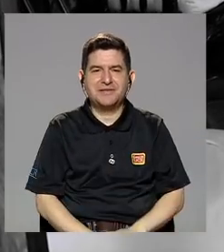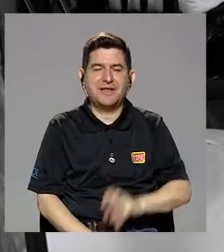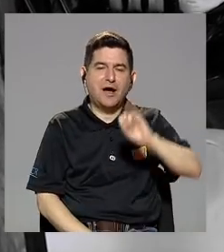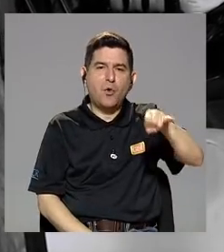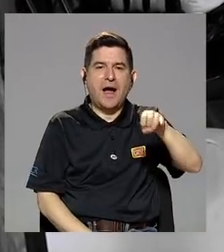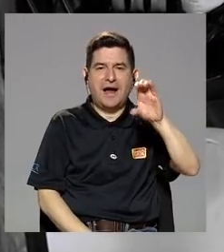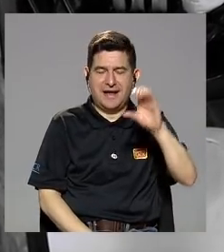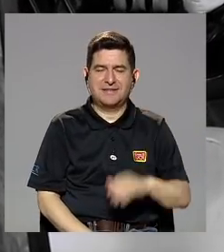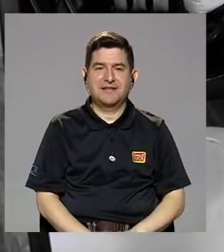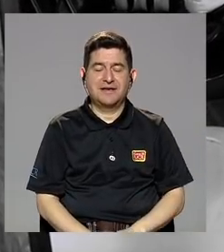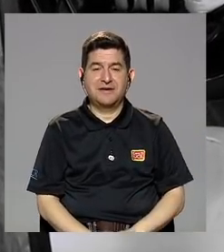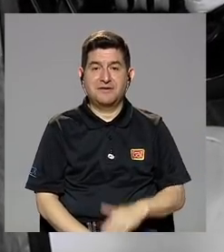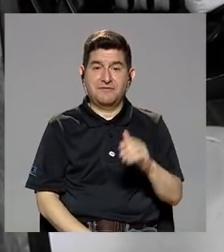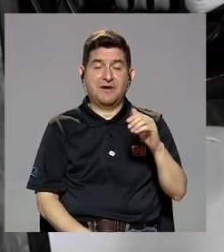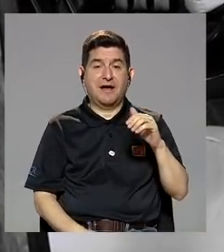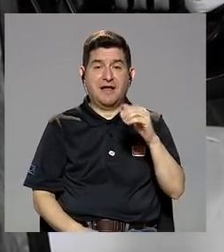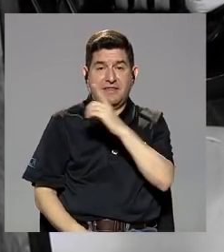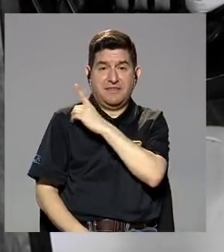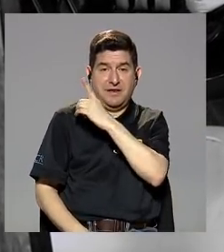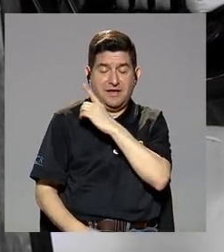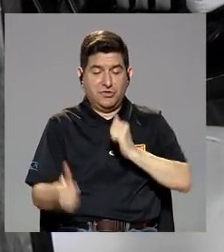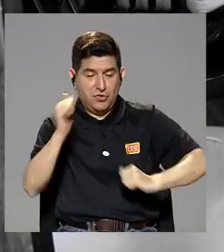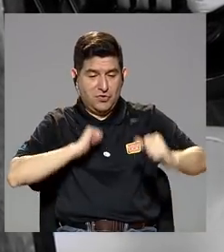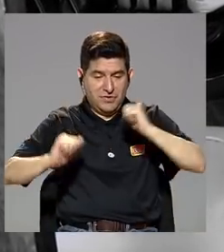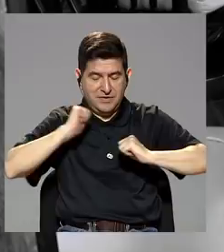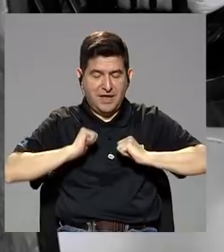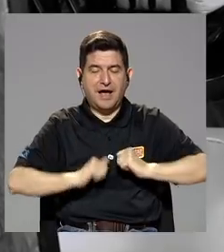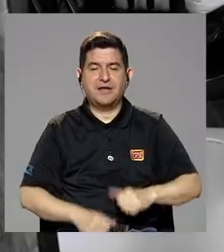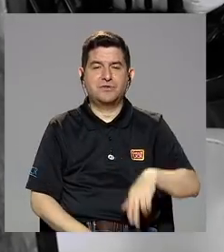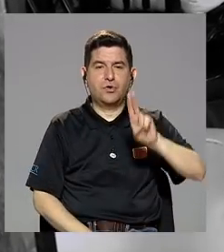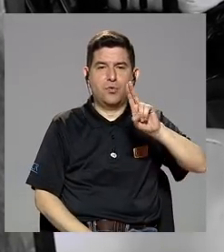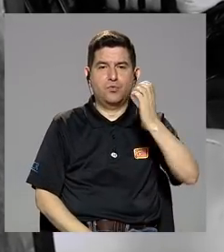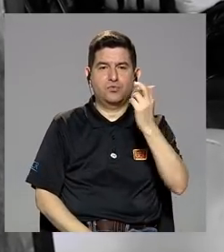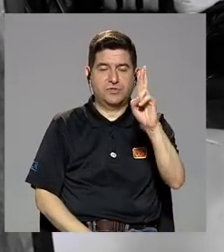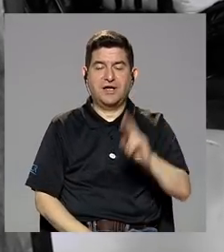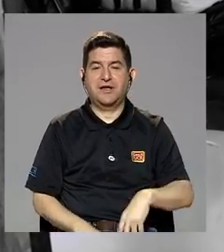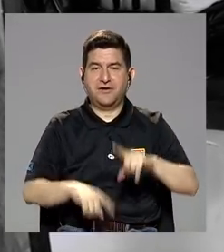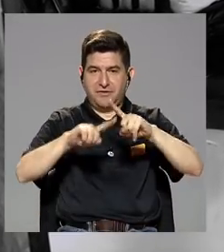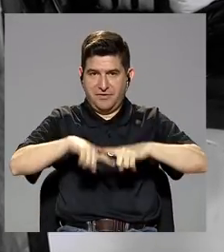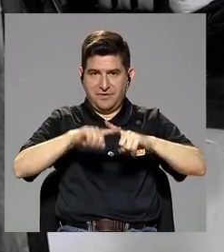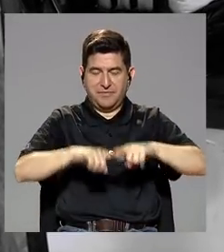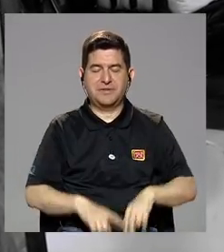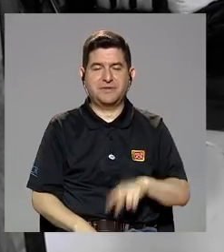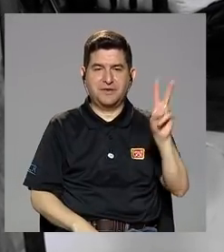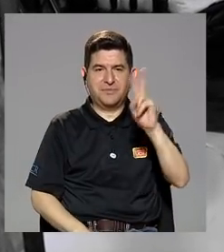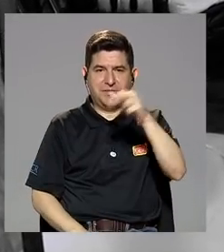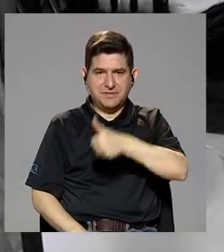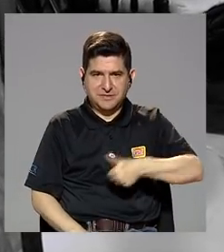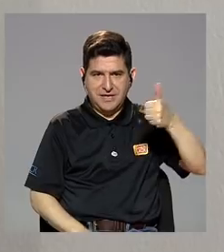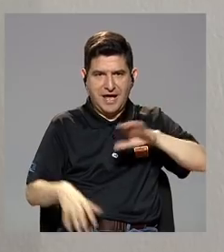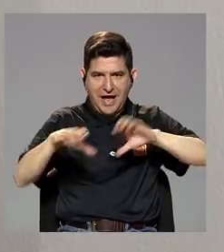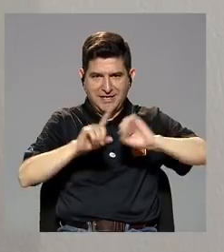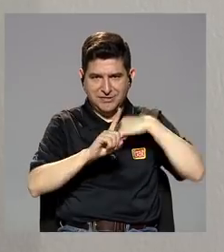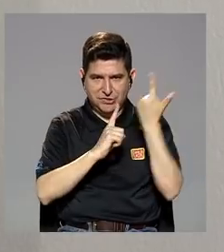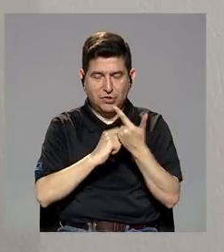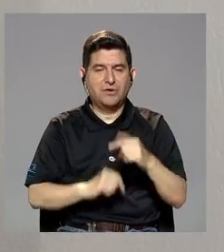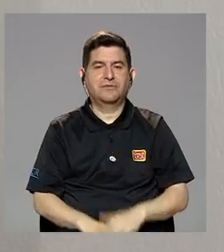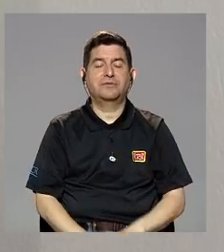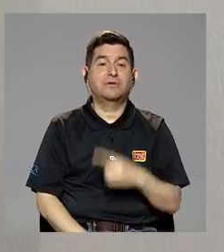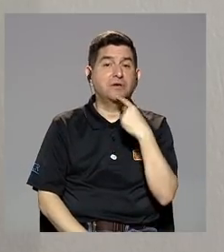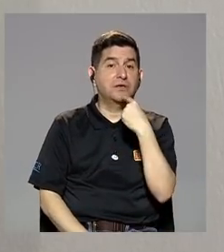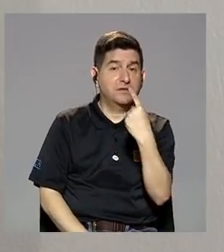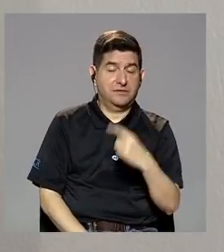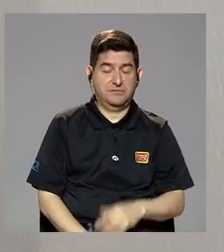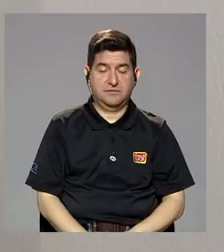te va a ser el director del teatro universitario de la universidad de costa rica que dependía de la vicerrectoría de acción social y me dice mira